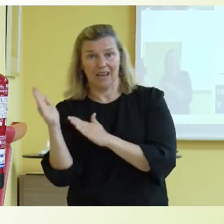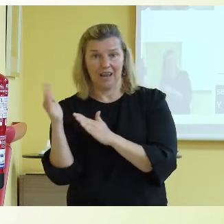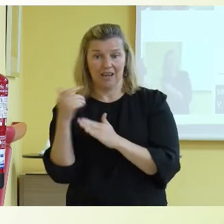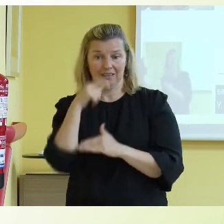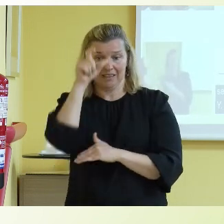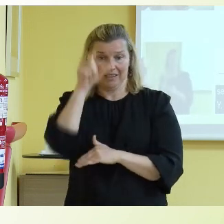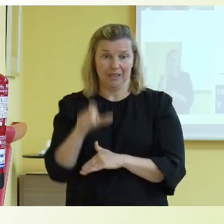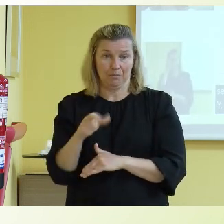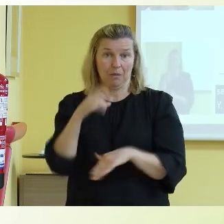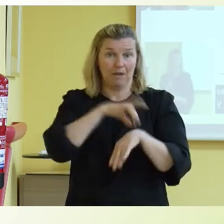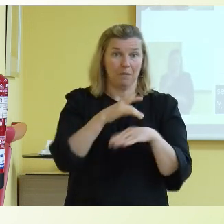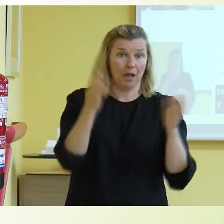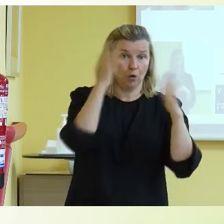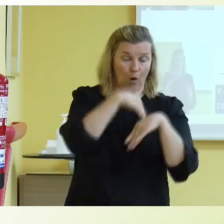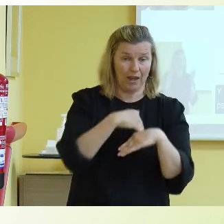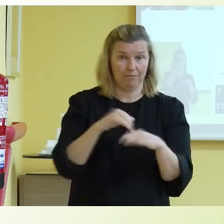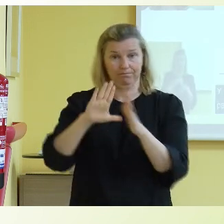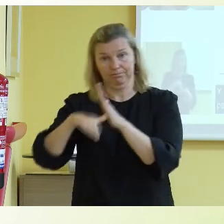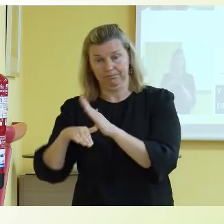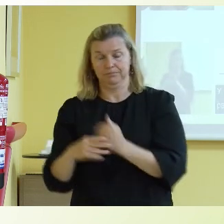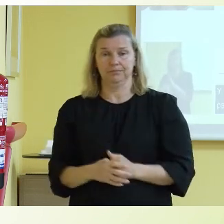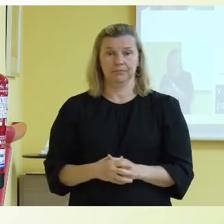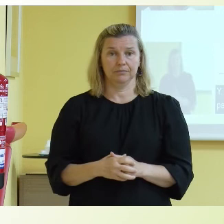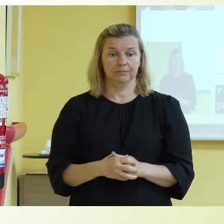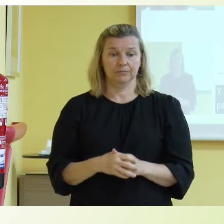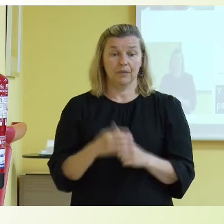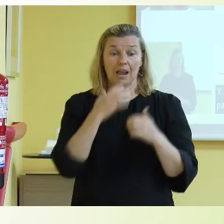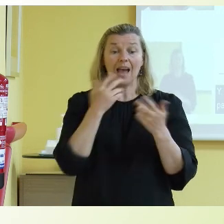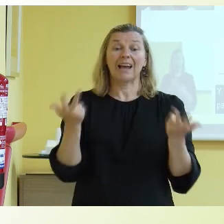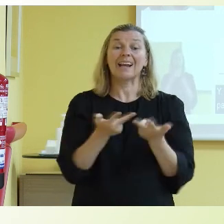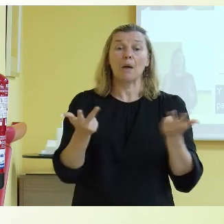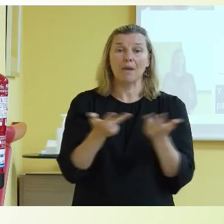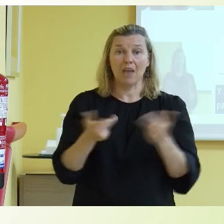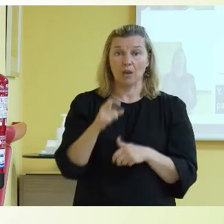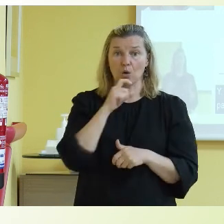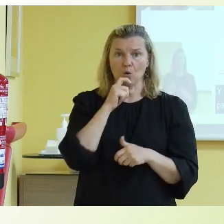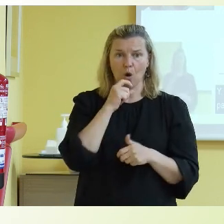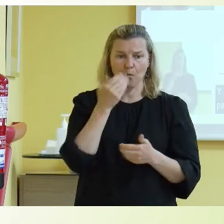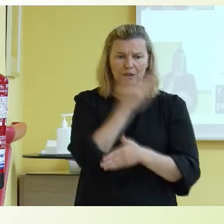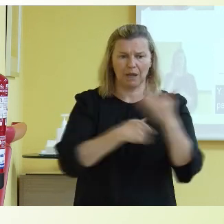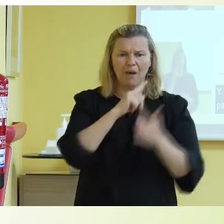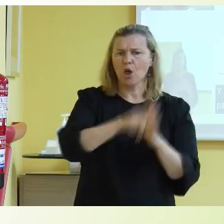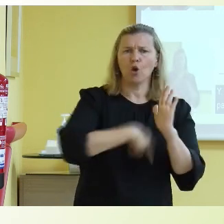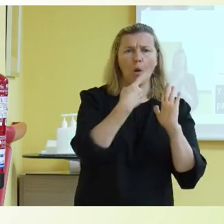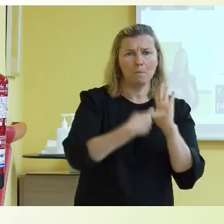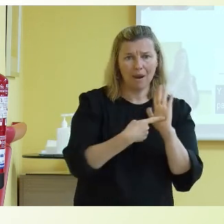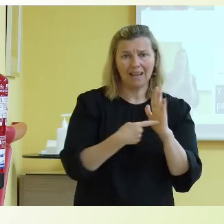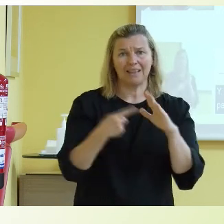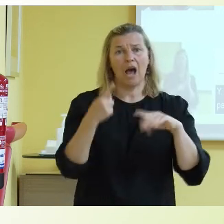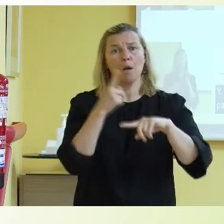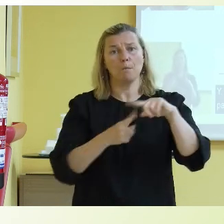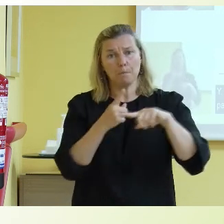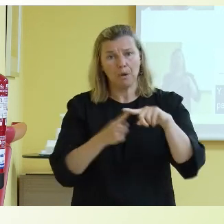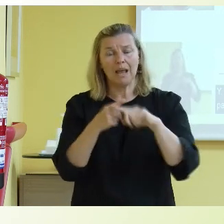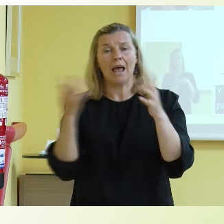persona sin la enfermedad. En función de la gravedad se habla de discapacidad completa, grave, moderada o leve, según el grado